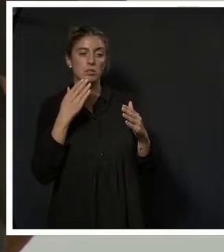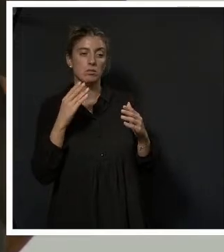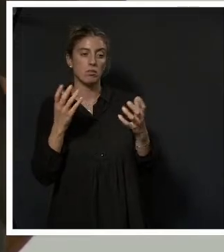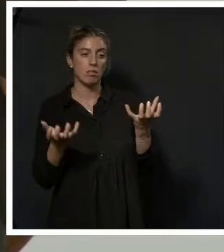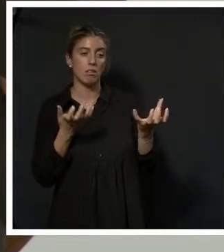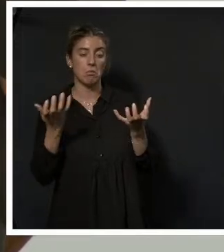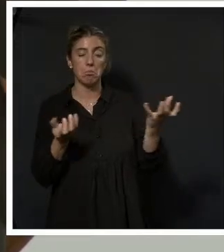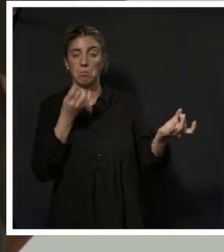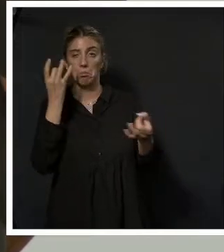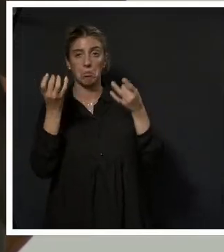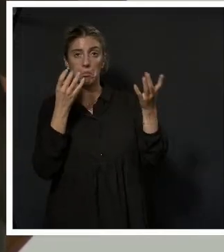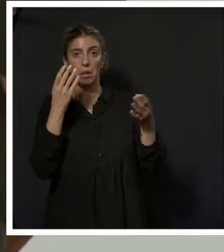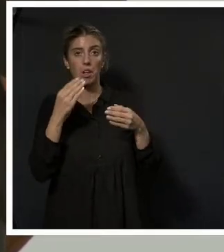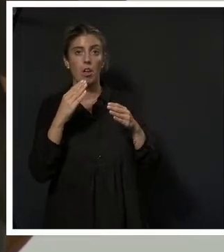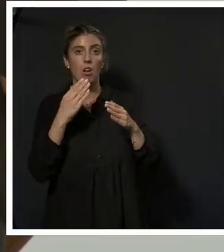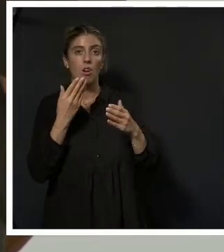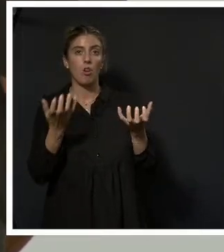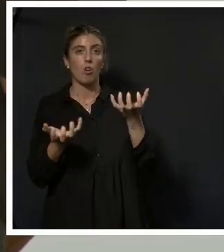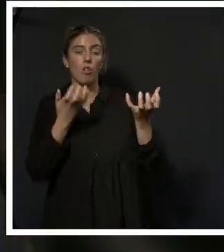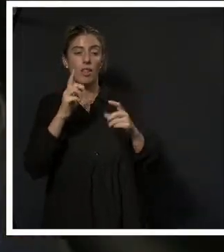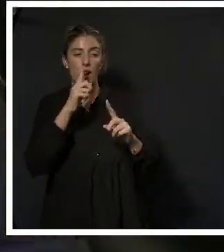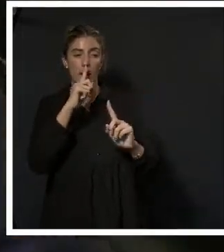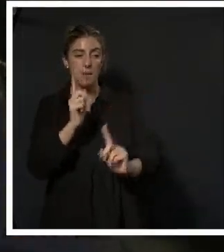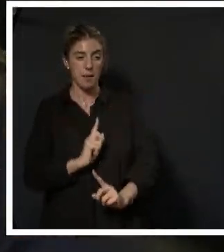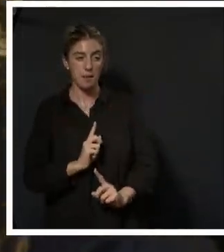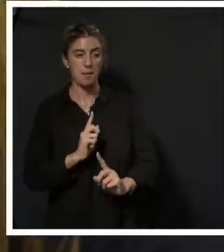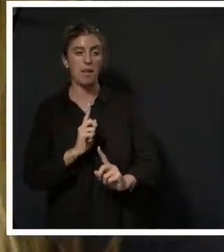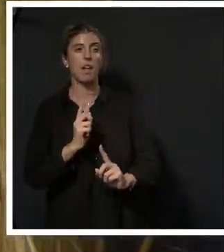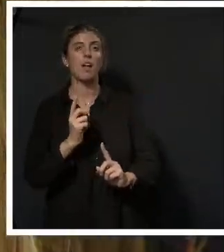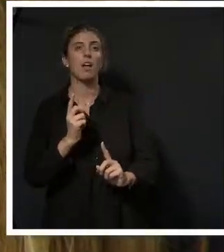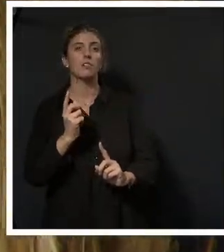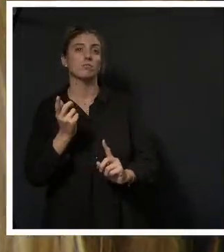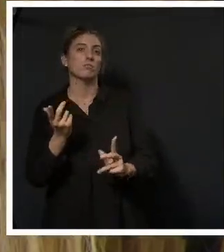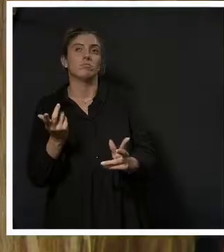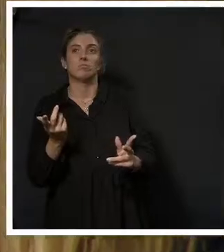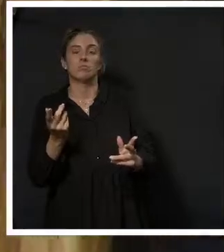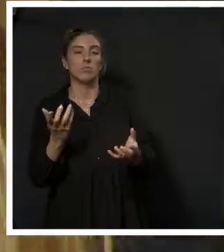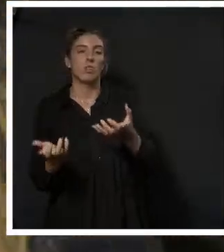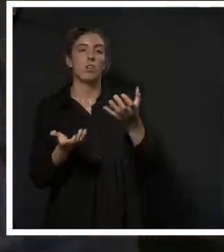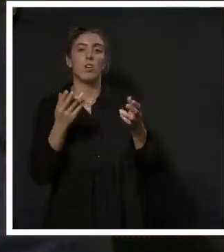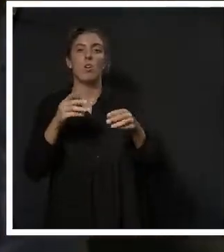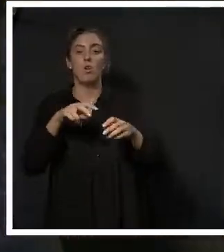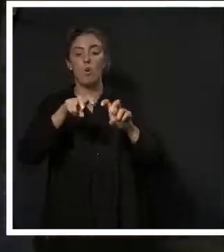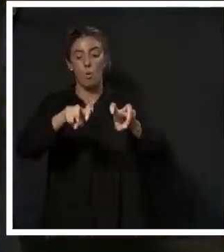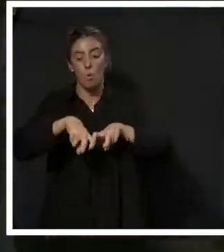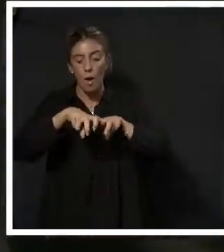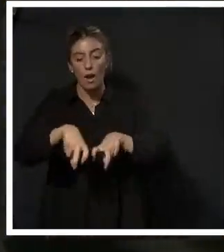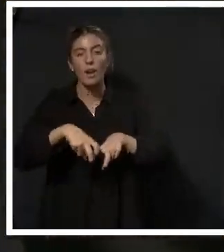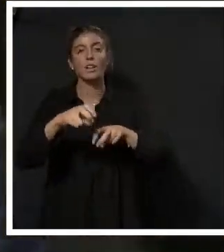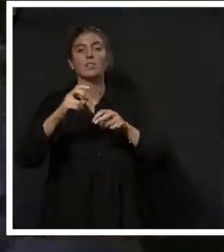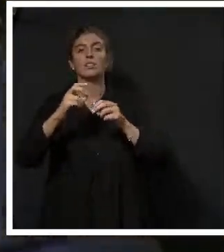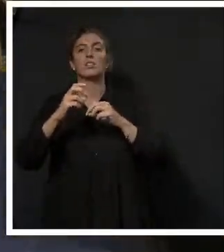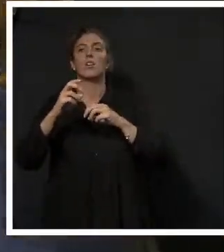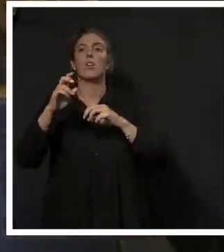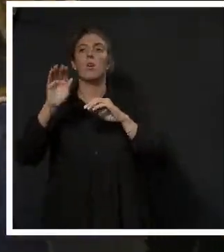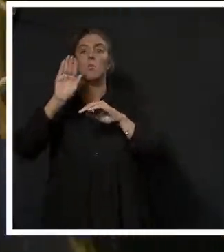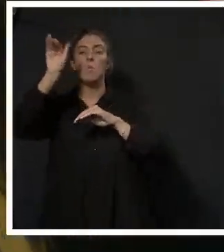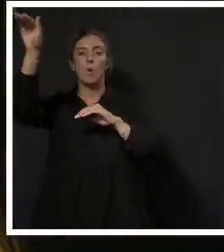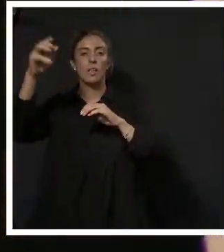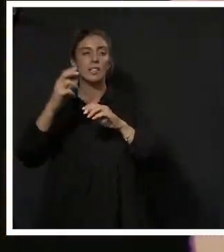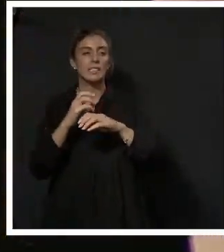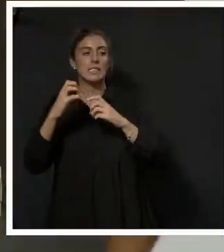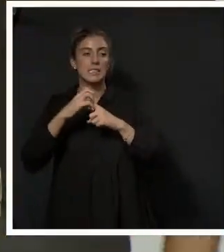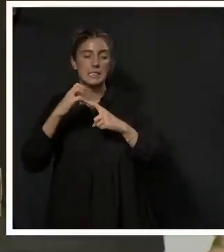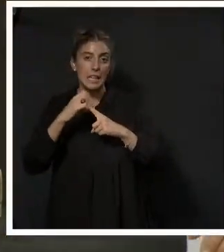Pai una cocina como siempre me inculcó Pues teronos iromonte a porschetta siempre tienen